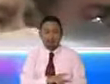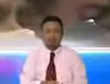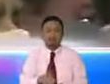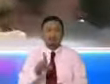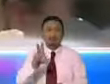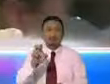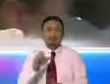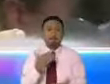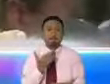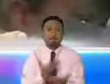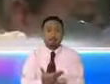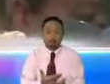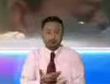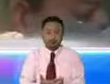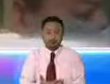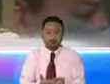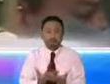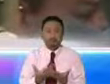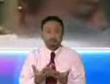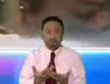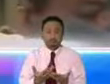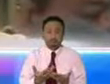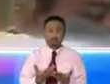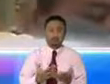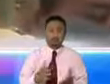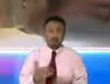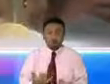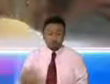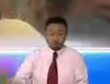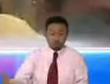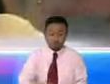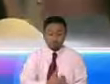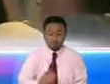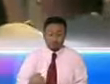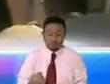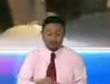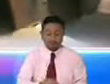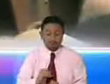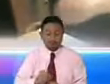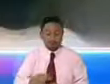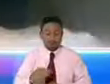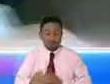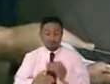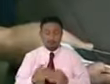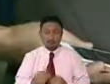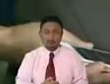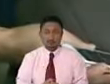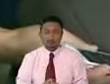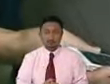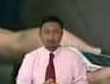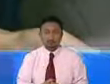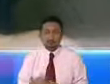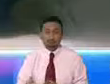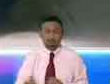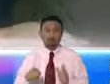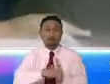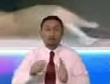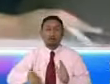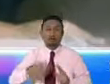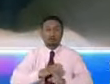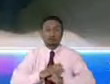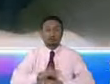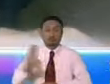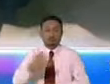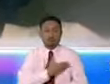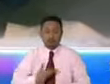de convicción y en las evidencias que se han recabado a lo largo de esta investigación. Inmediatamente el abogado defensor del